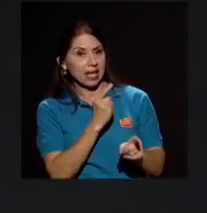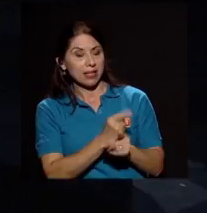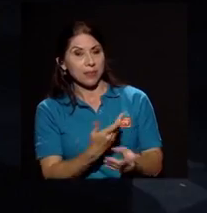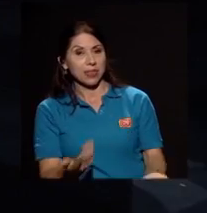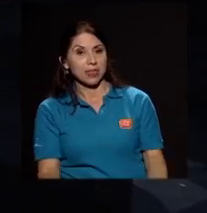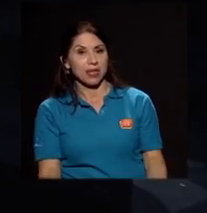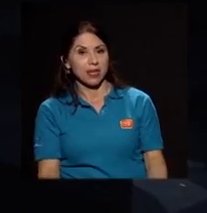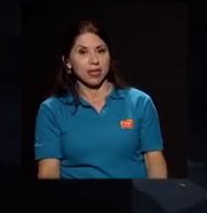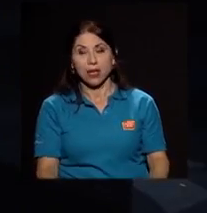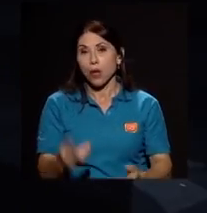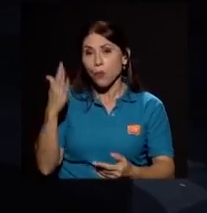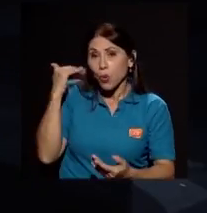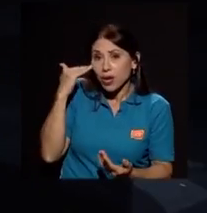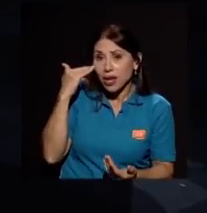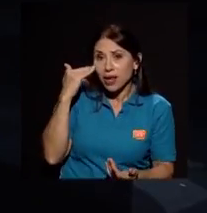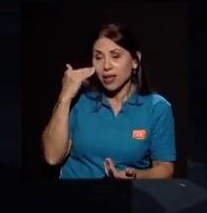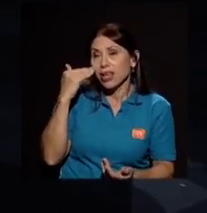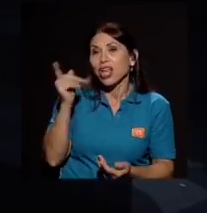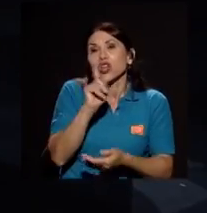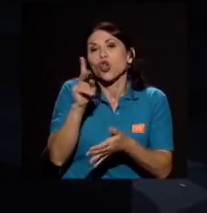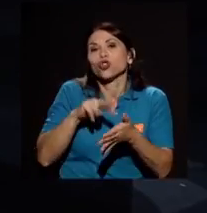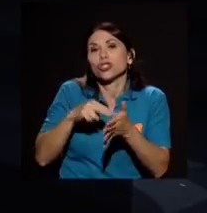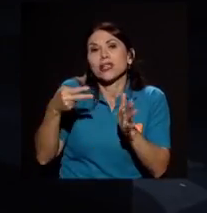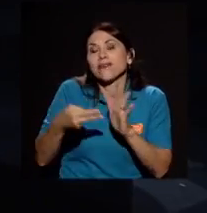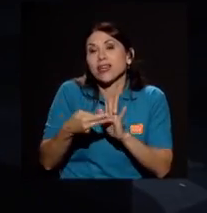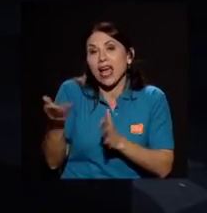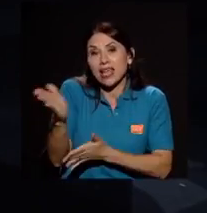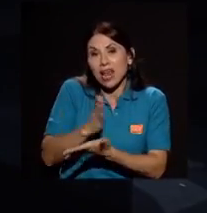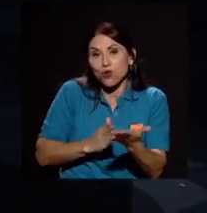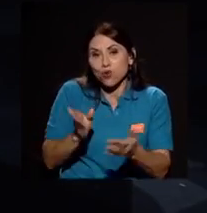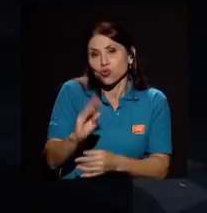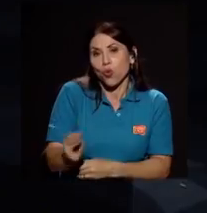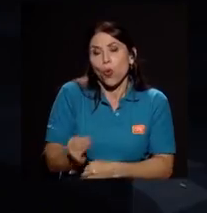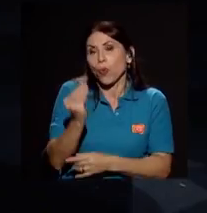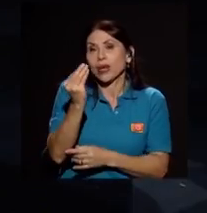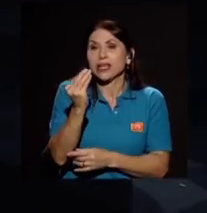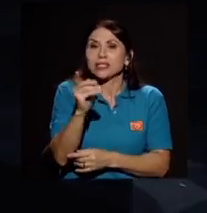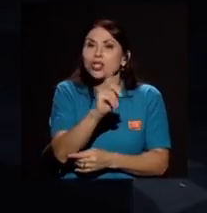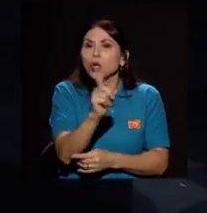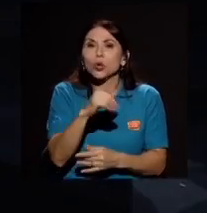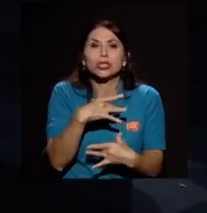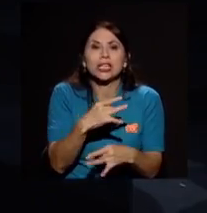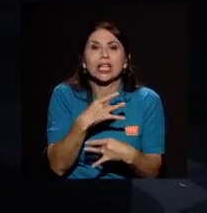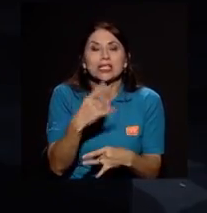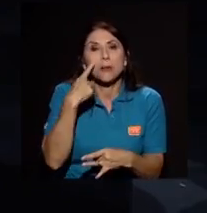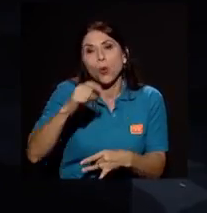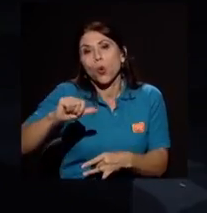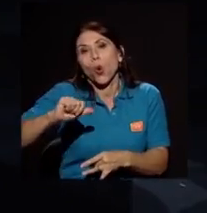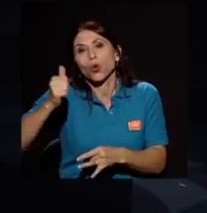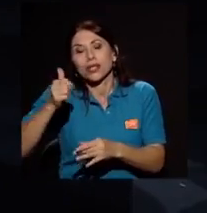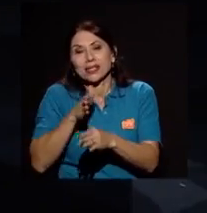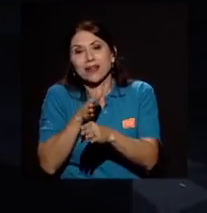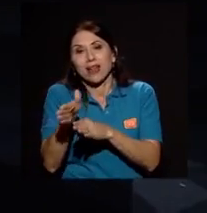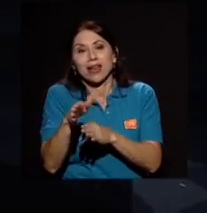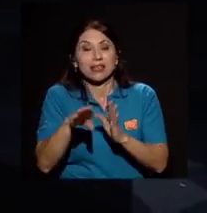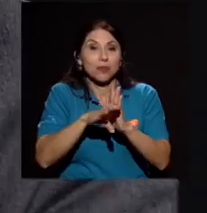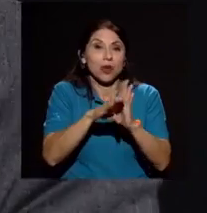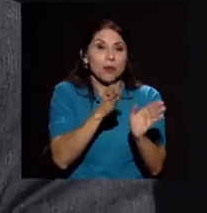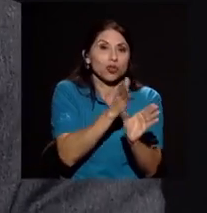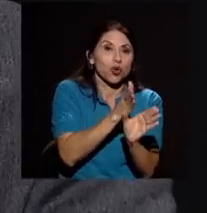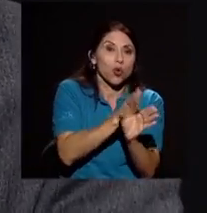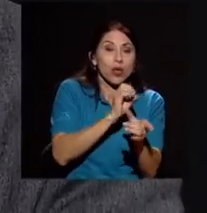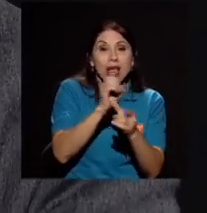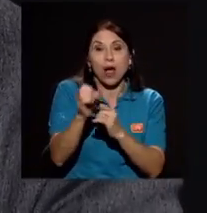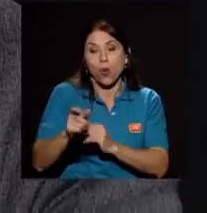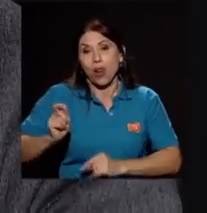quiere decir que no puedan haber muchachos que nos sigan carreras como leyes como psicología no por supuesto pero pero necesitamos que la